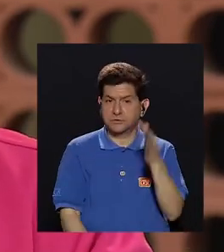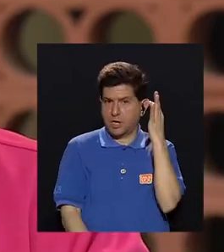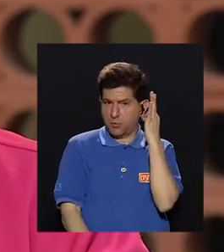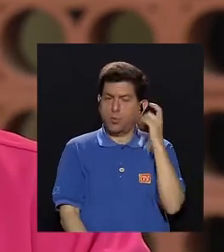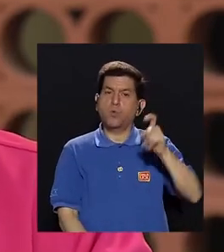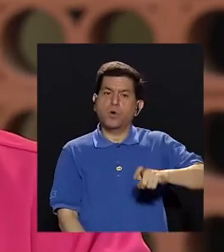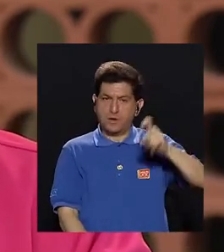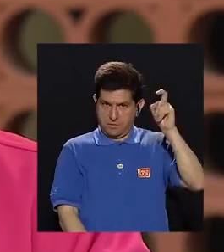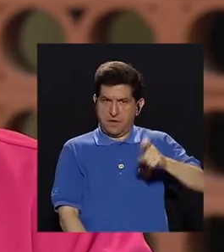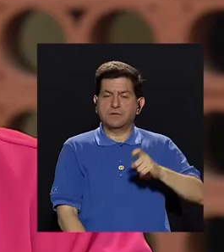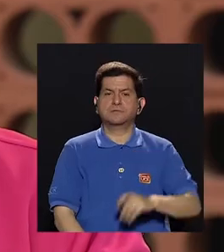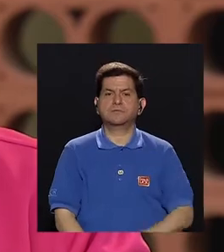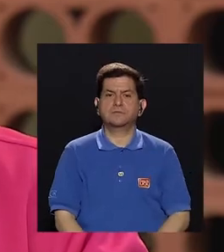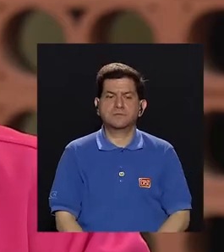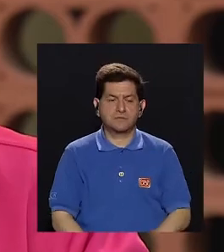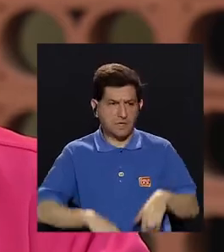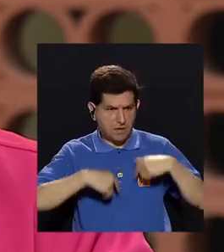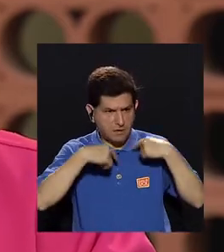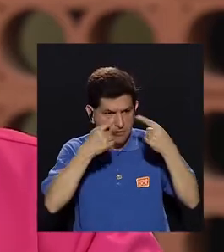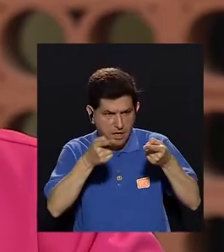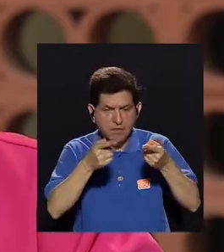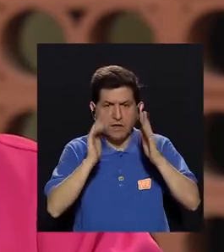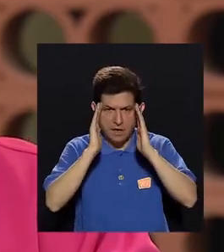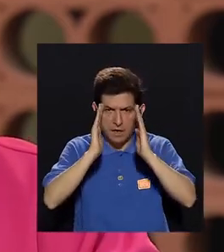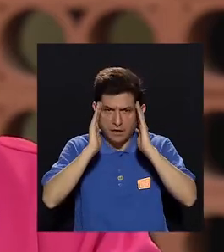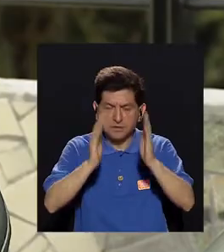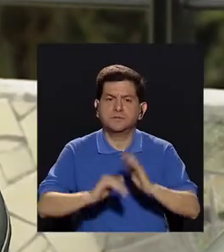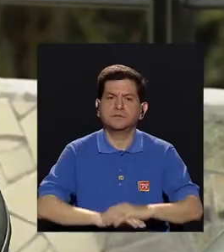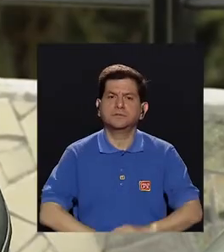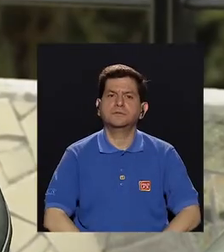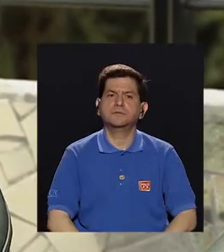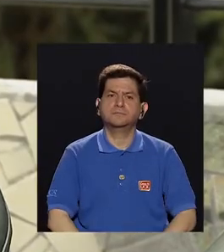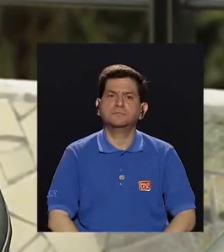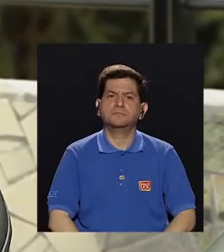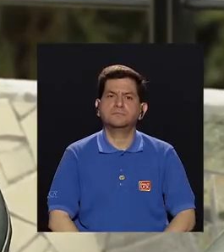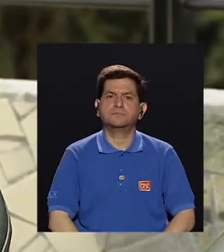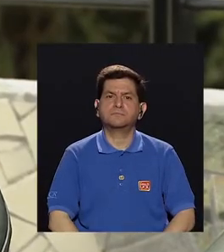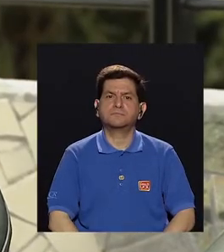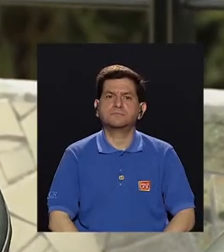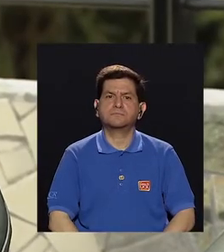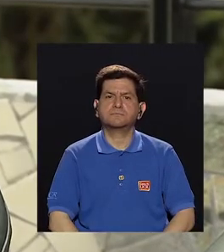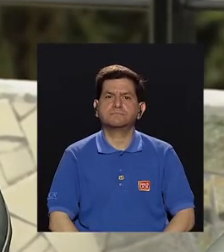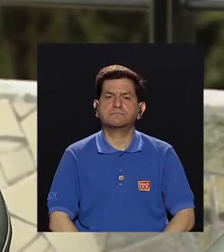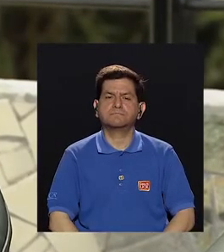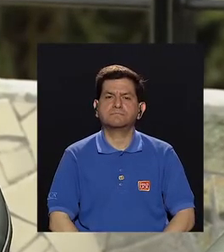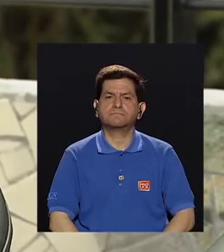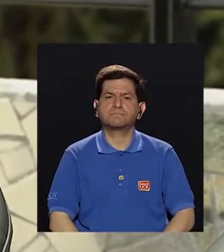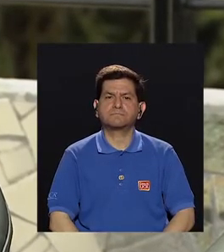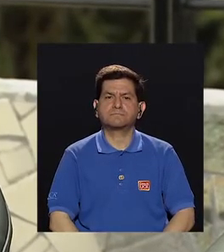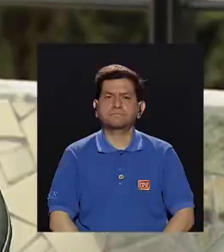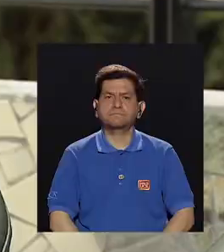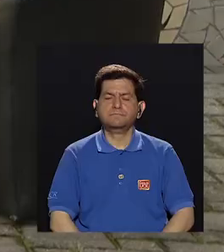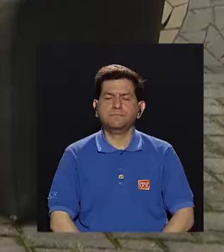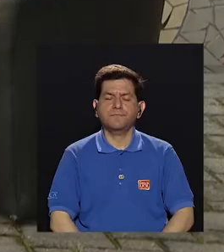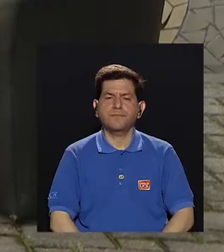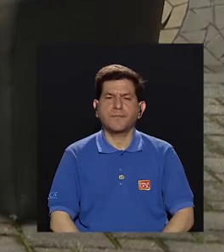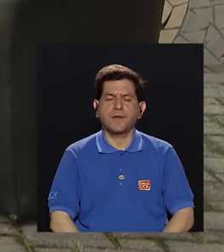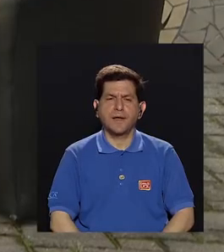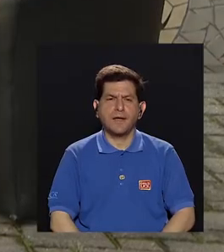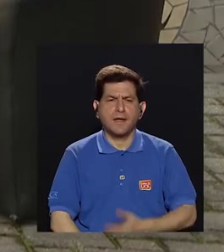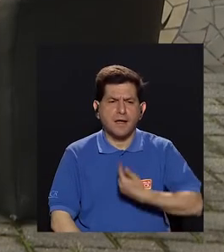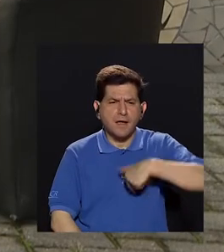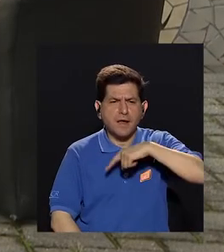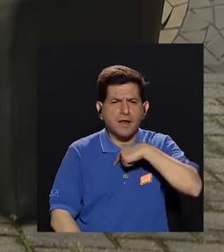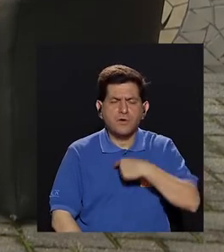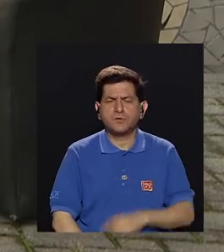mujer tiene que prestar más atención. Exacto. ¿A qué, doctora, qué